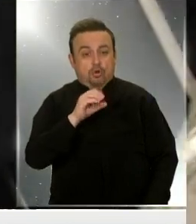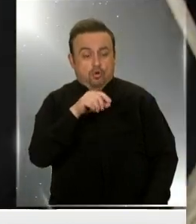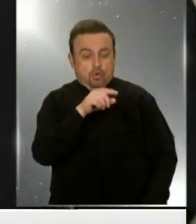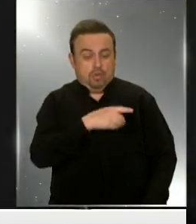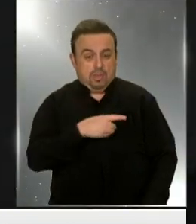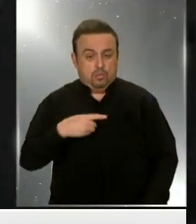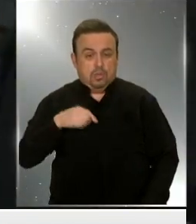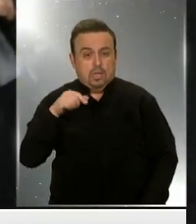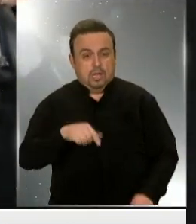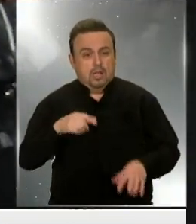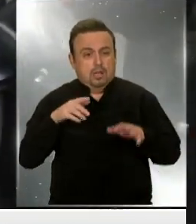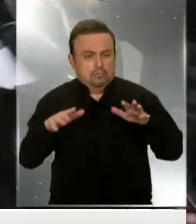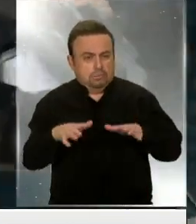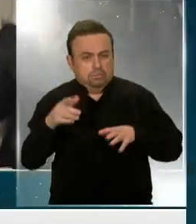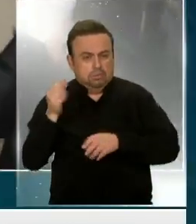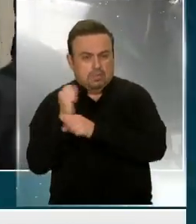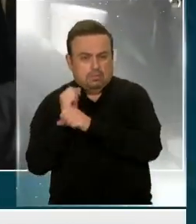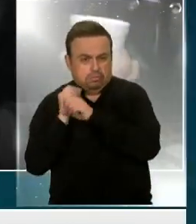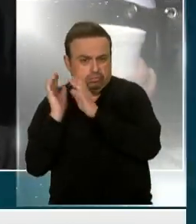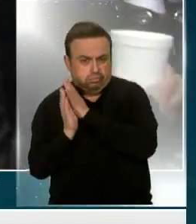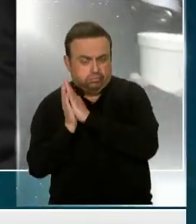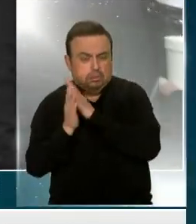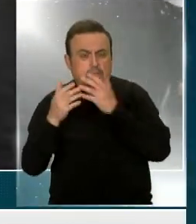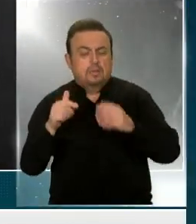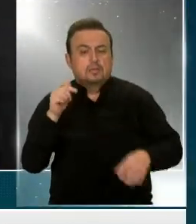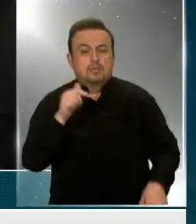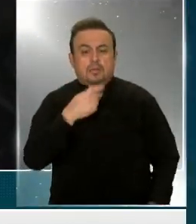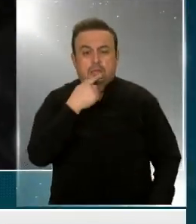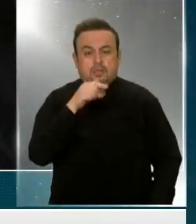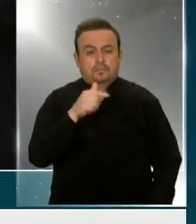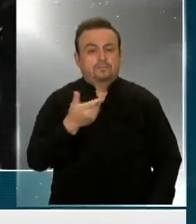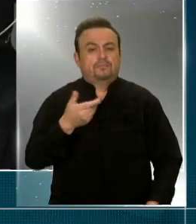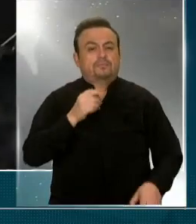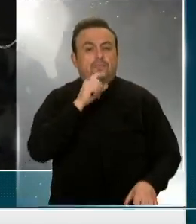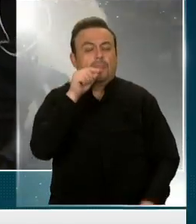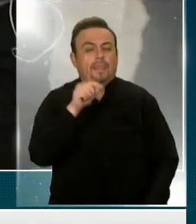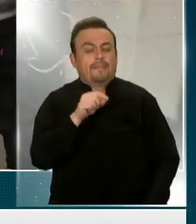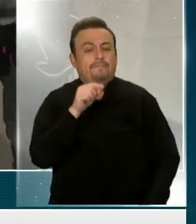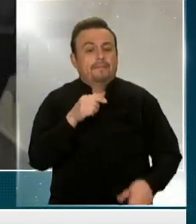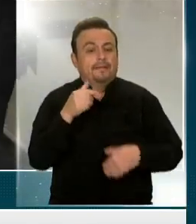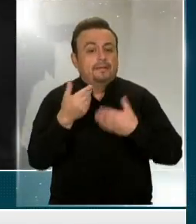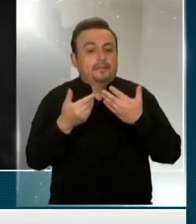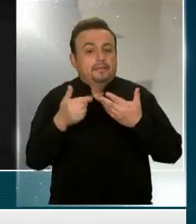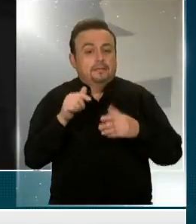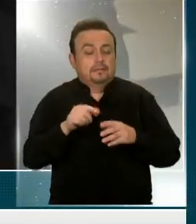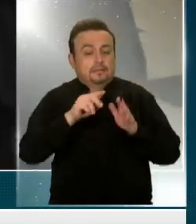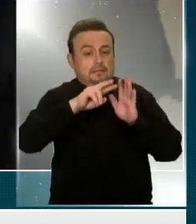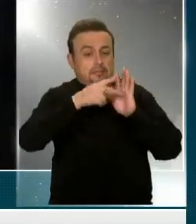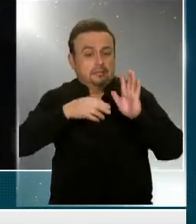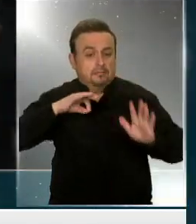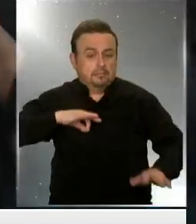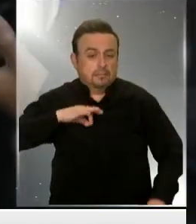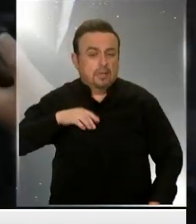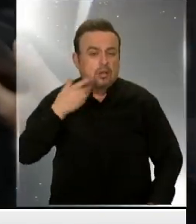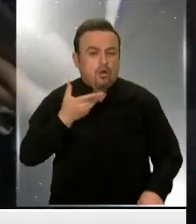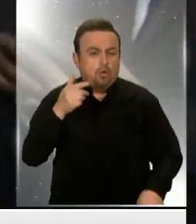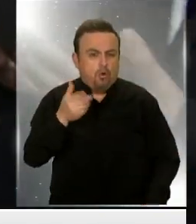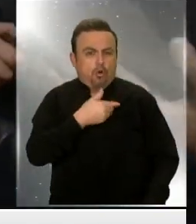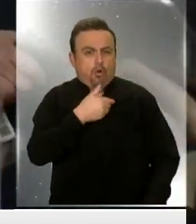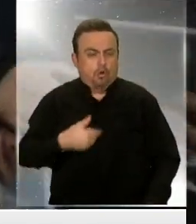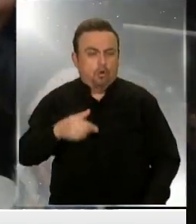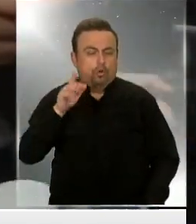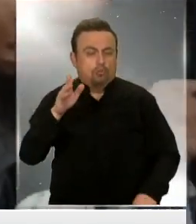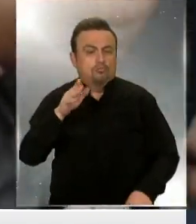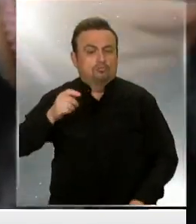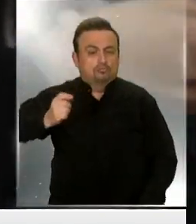gobierno está trabajando a toda máquina. Nosotros les hemos estado contando cuáles han sido los adelantos en torno a la reforma de pensiones que está trabada